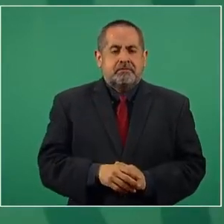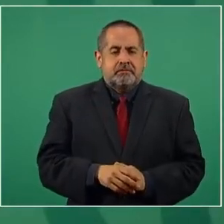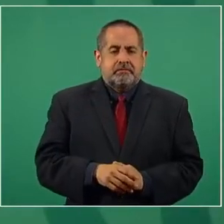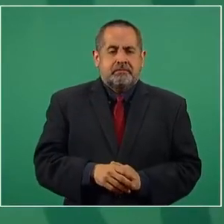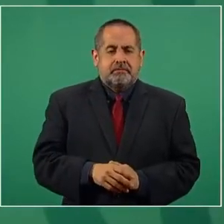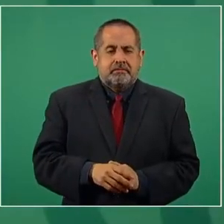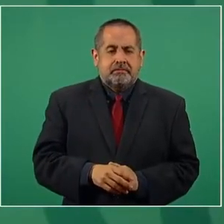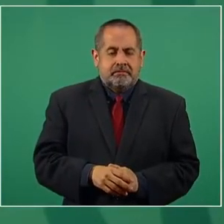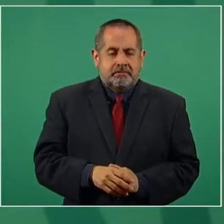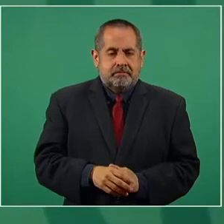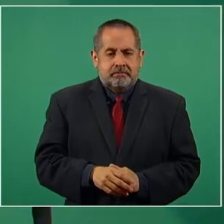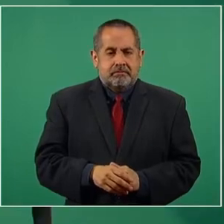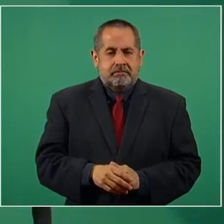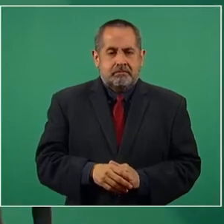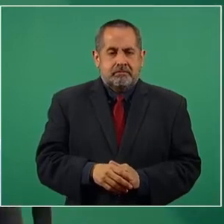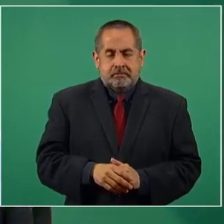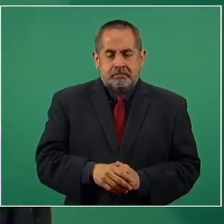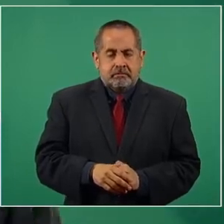Y